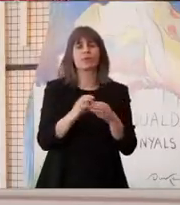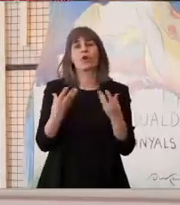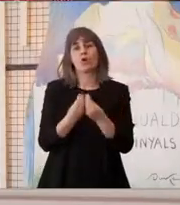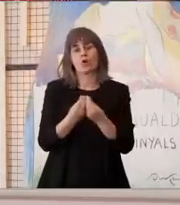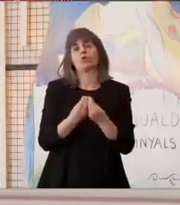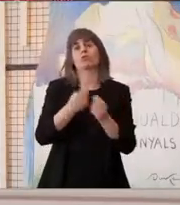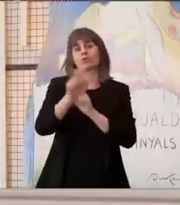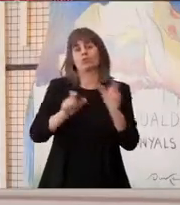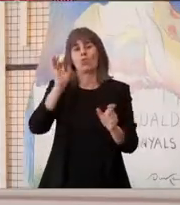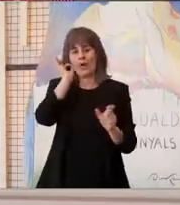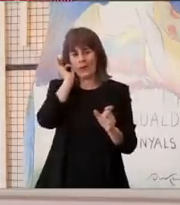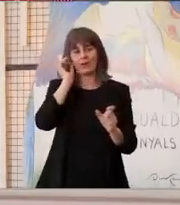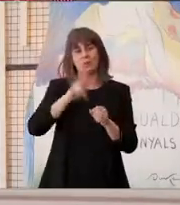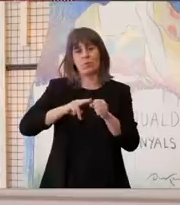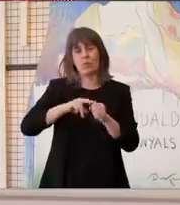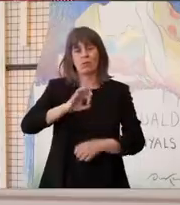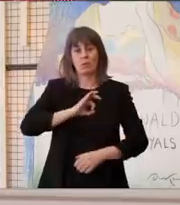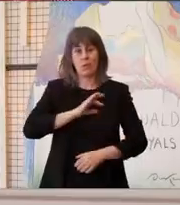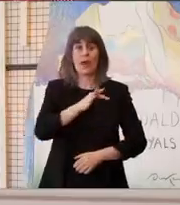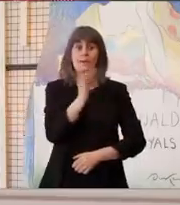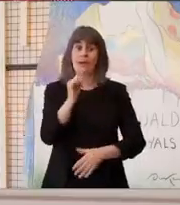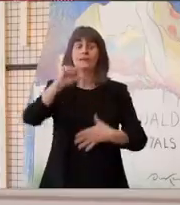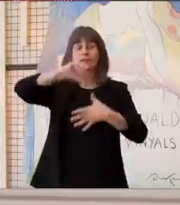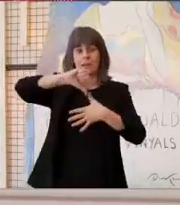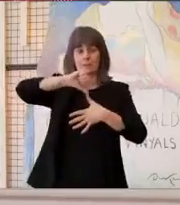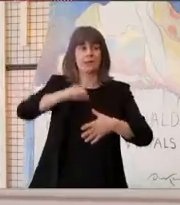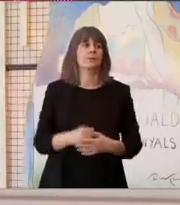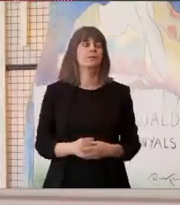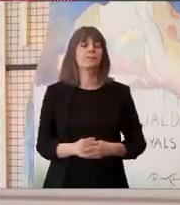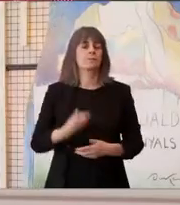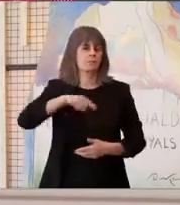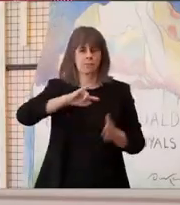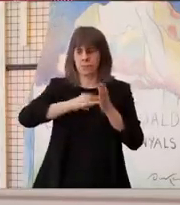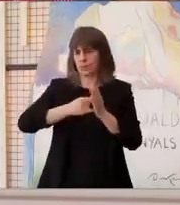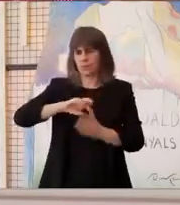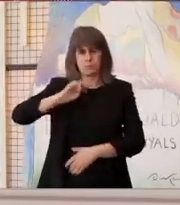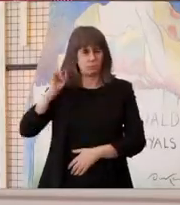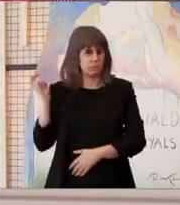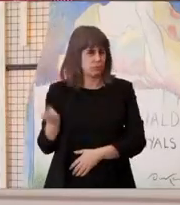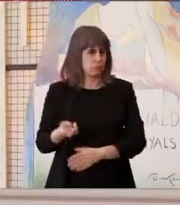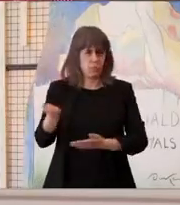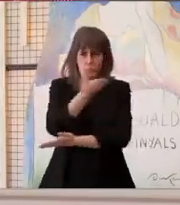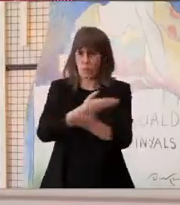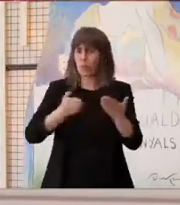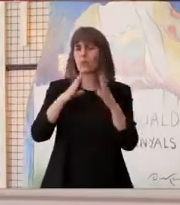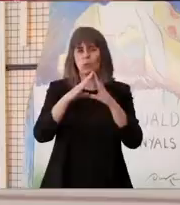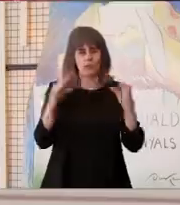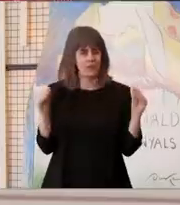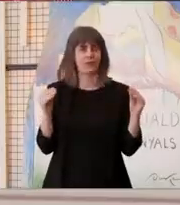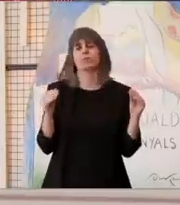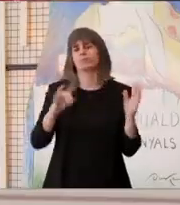América creando y con muchísimos proyectos con la universidad tenemos muchísimos proyectos